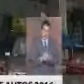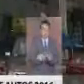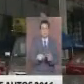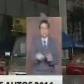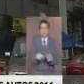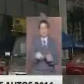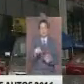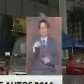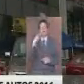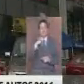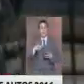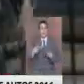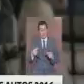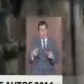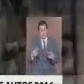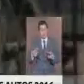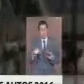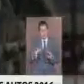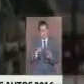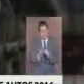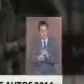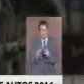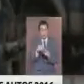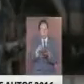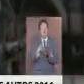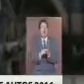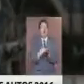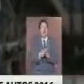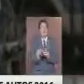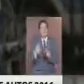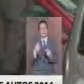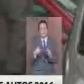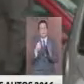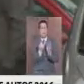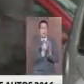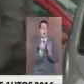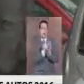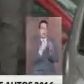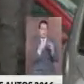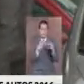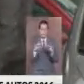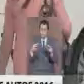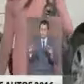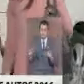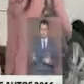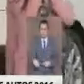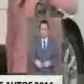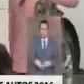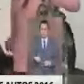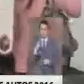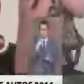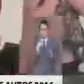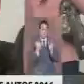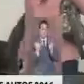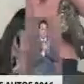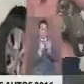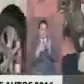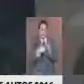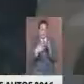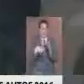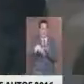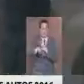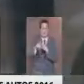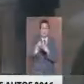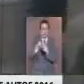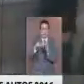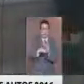ajustes de precios van a ir de acuerdo a la situación particular de cada marca. Algunas marcas ya hablan de alzas de hasta un 15%.